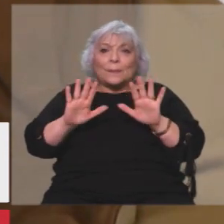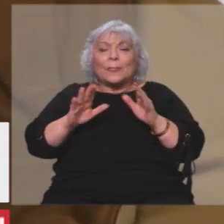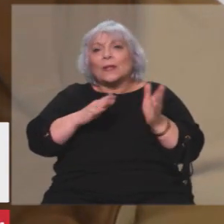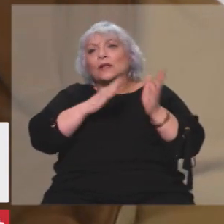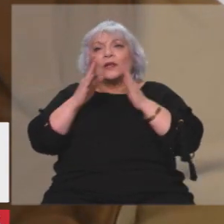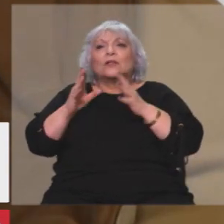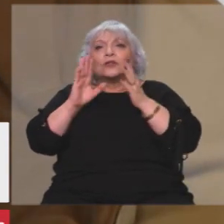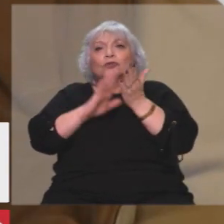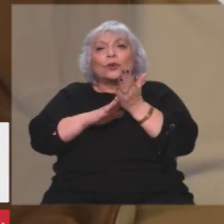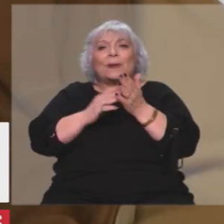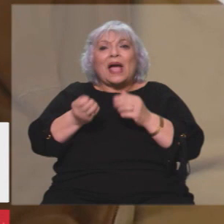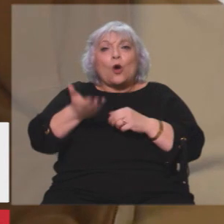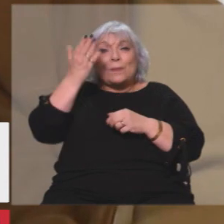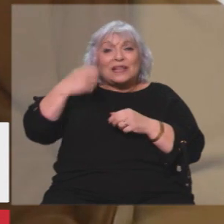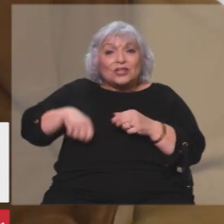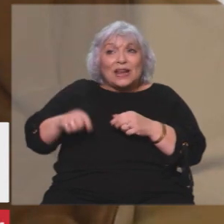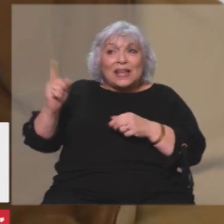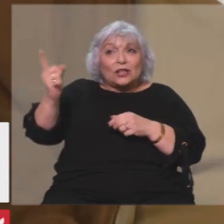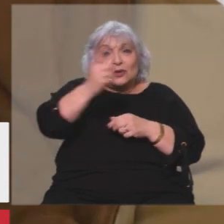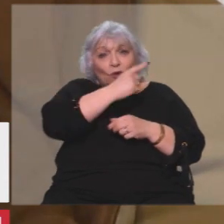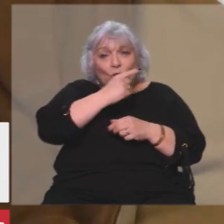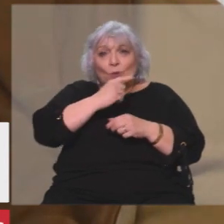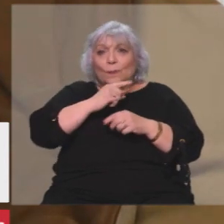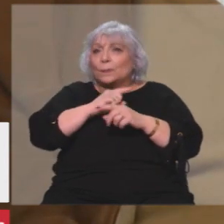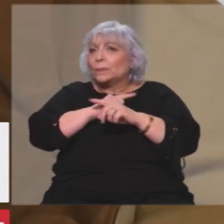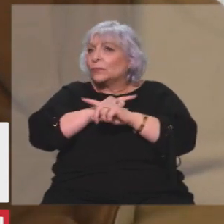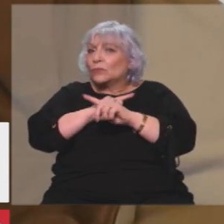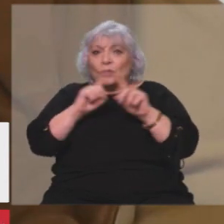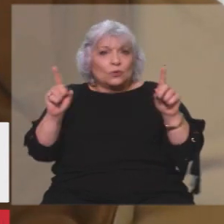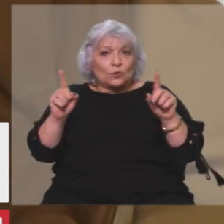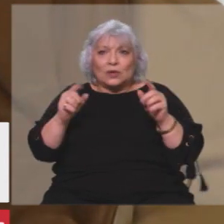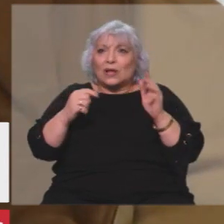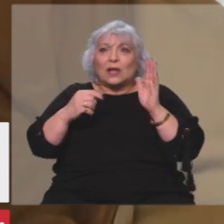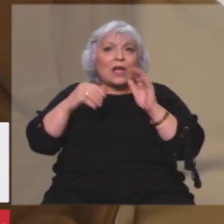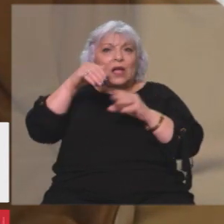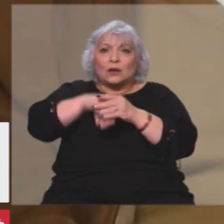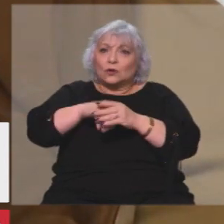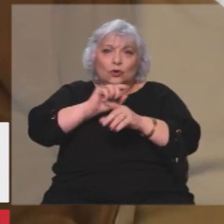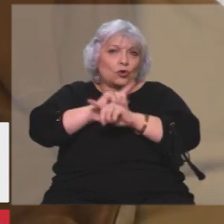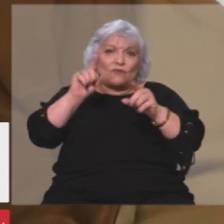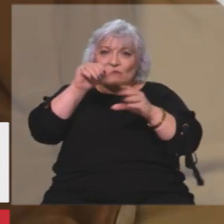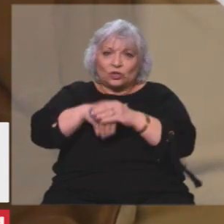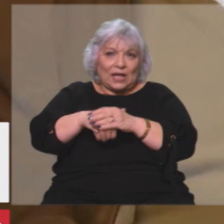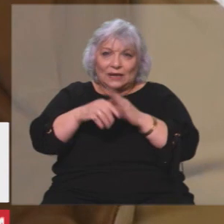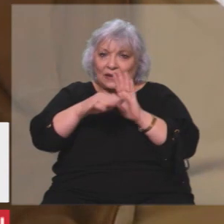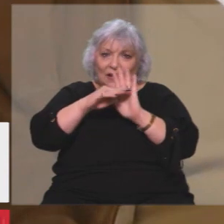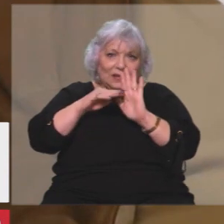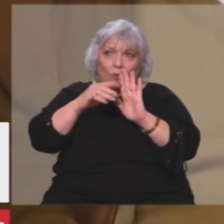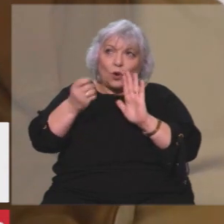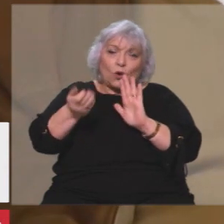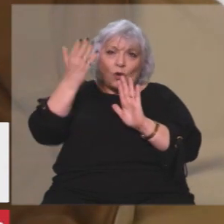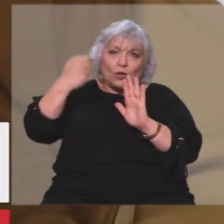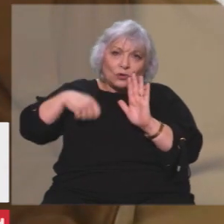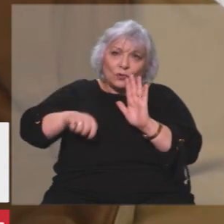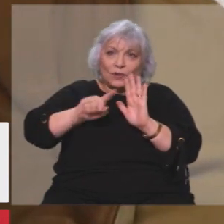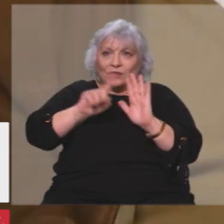respecto a los aumentos de salarios de docentes no va a ser un artículo votado y eso ya te